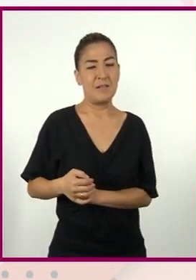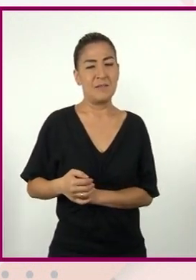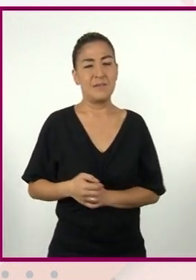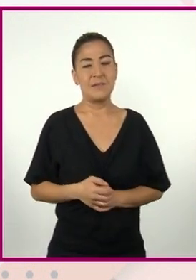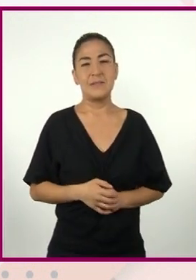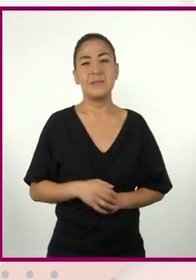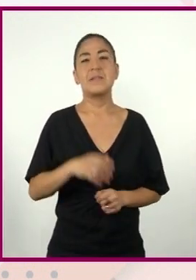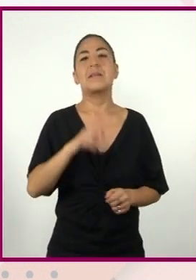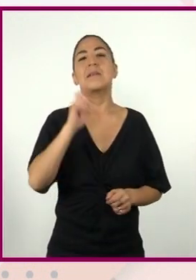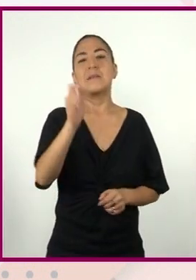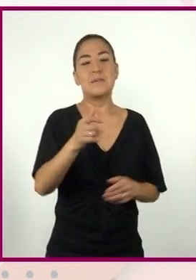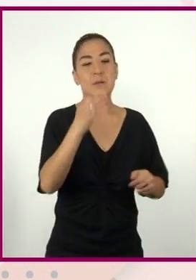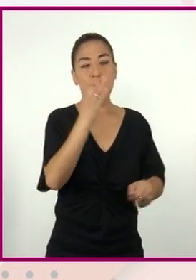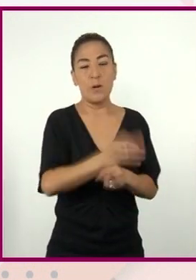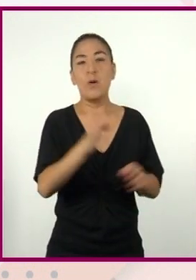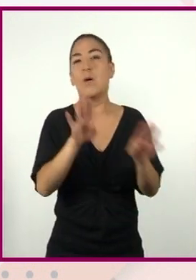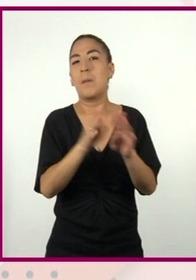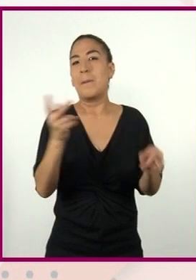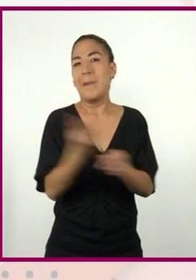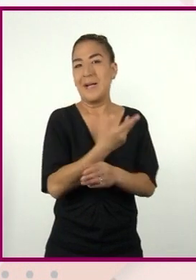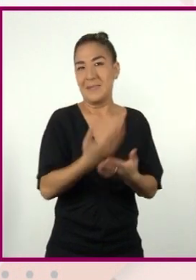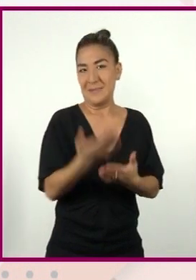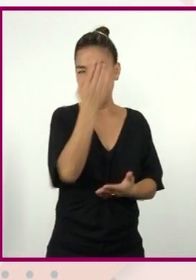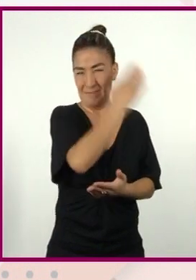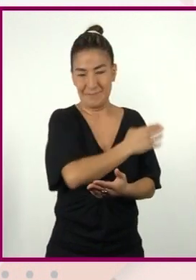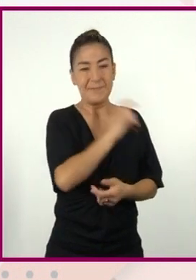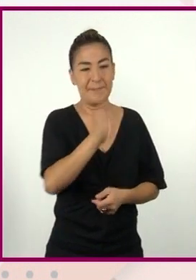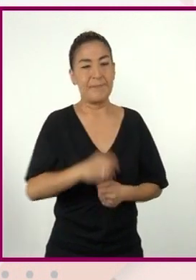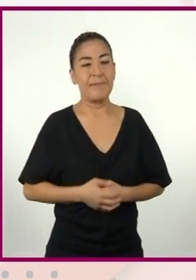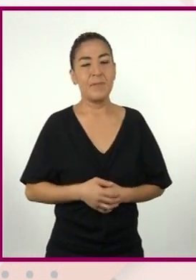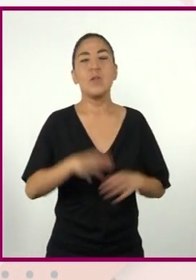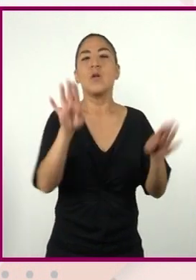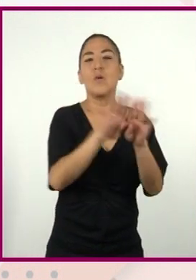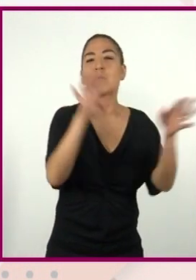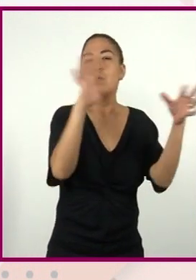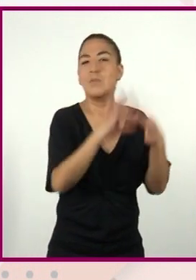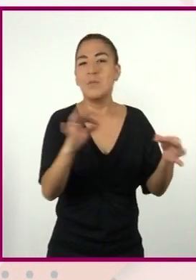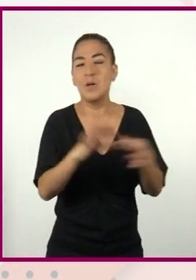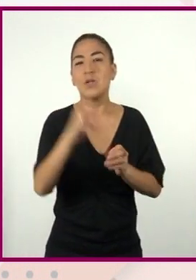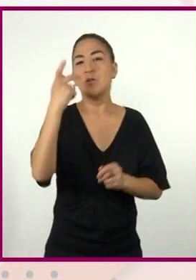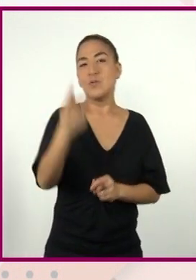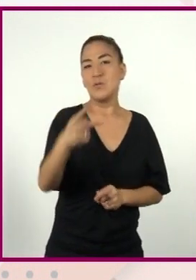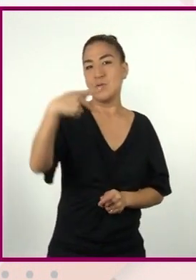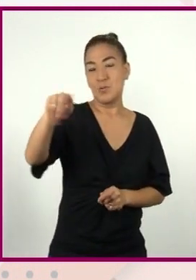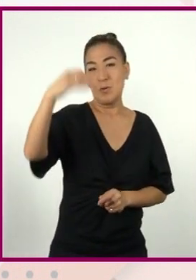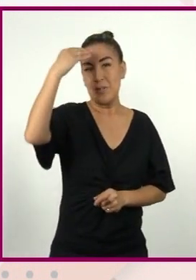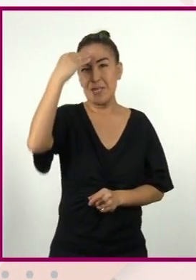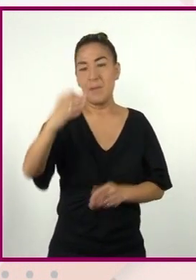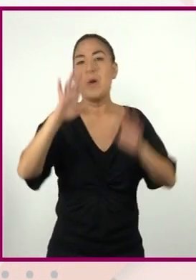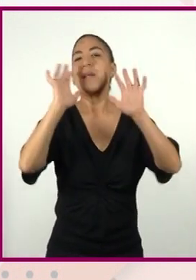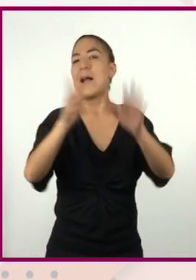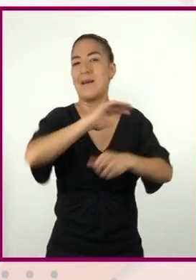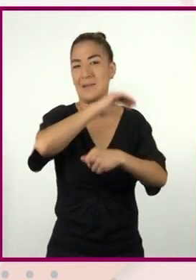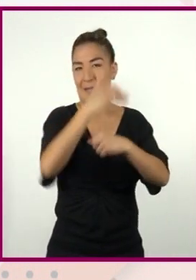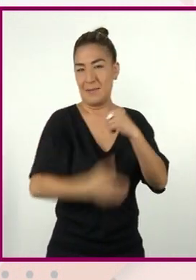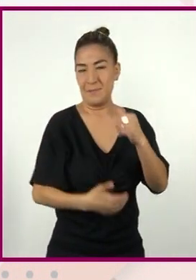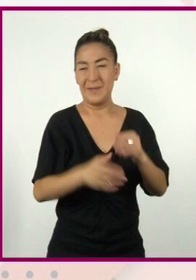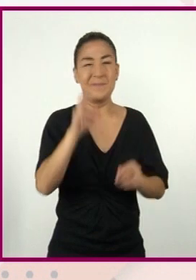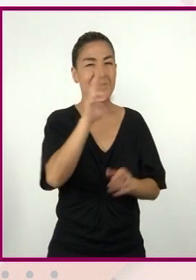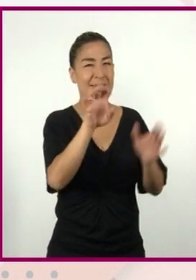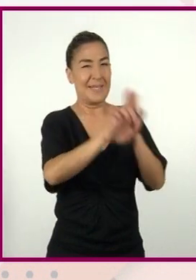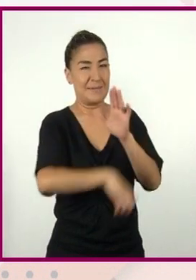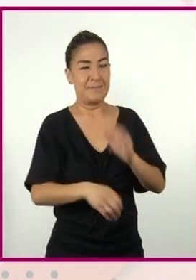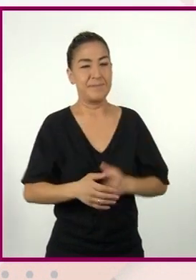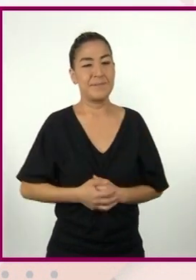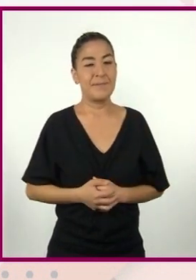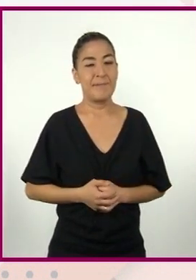Pretérito perfecto simple o pasado. Narra una acción o hecho ya concluido. Ejemplo: